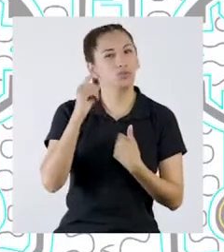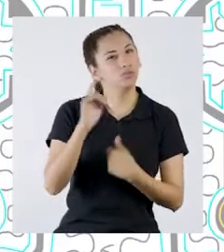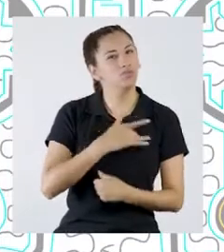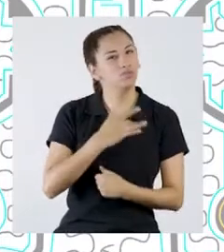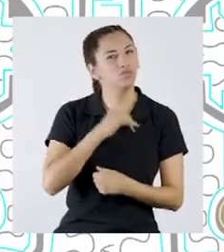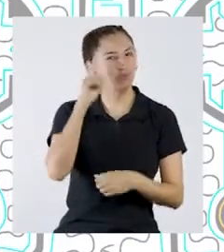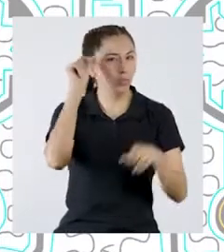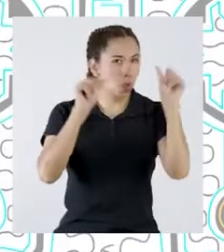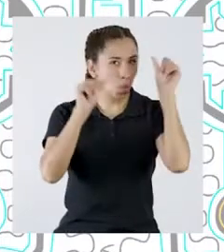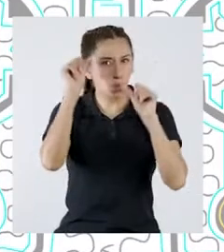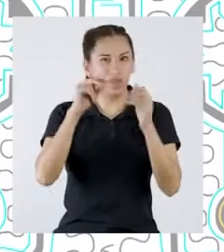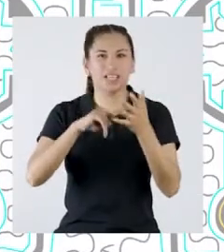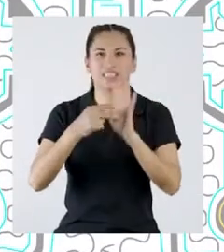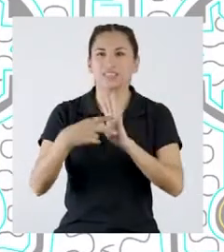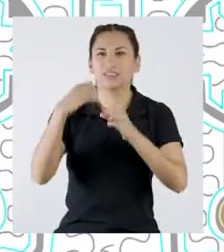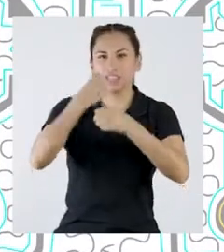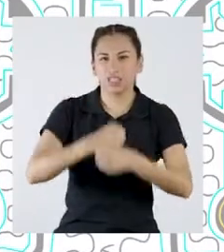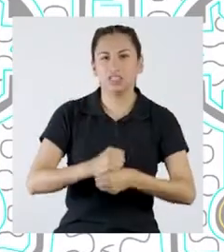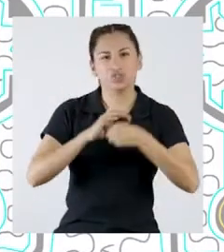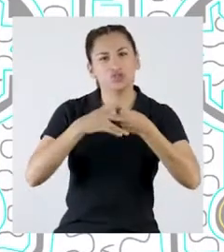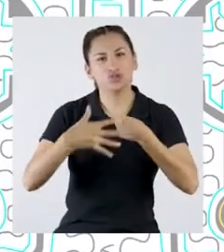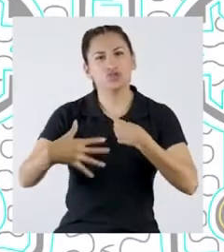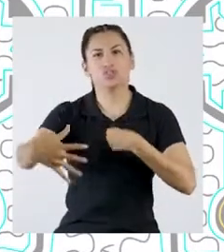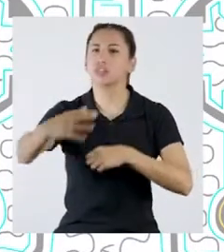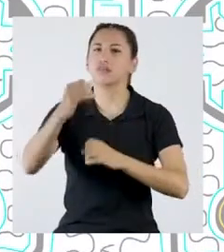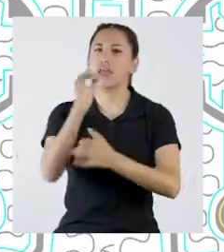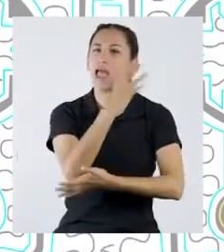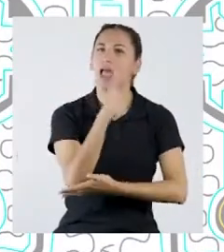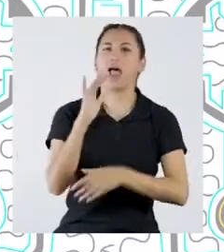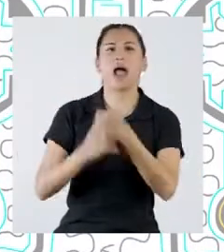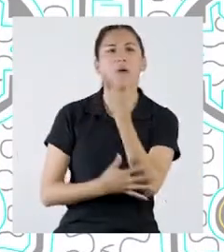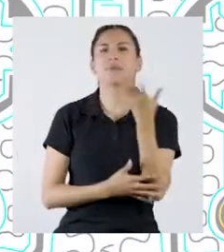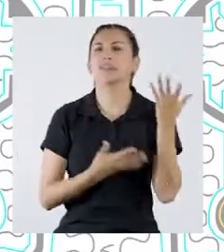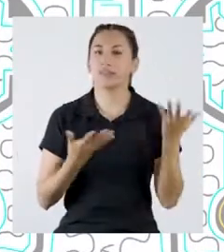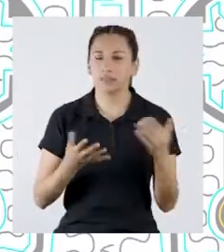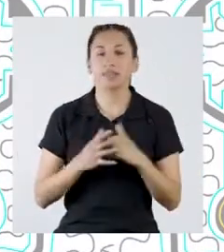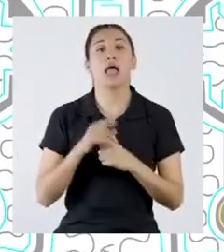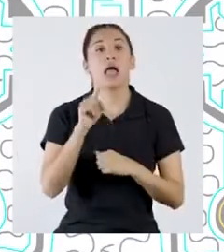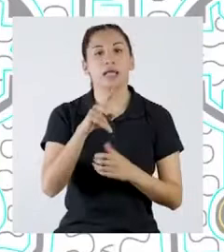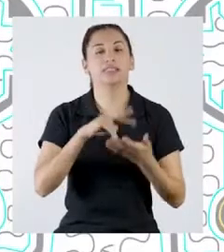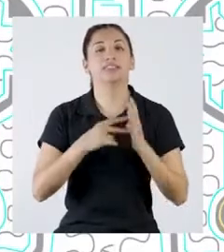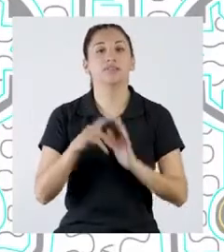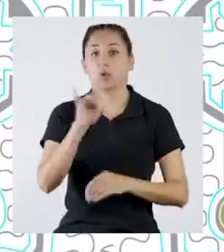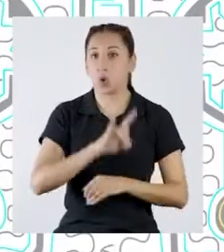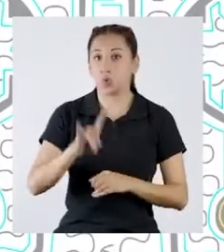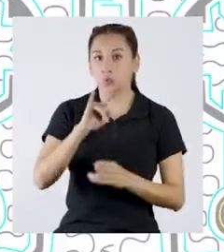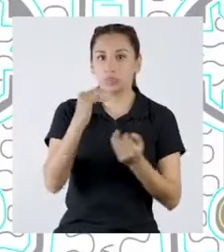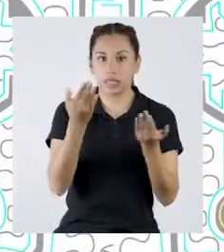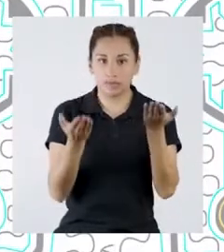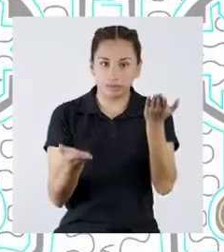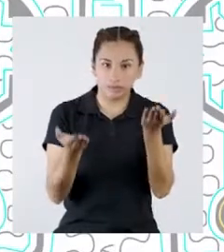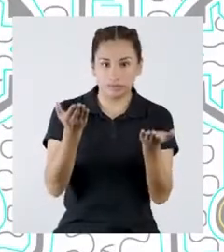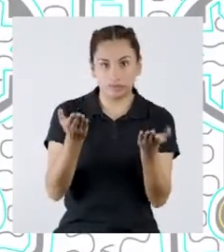tengo una duda. ¿Qué es la sostenibilidad ambiental? Ah, claro. Es utilizar de manera equilibrada los